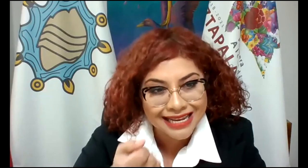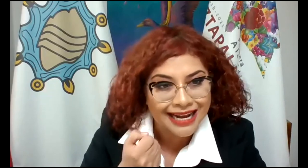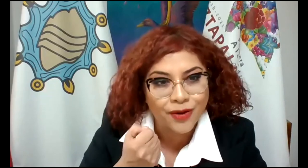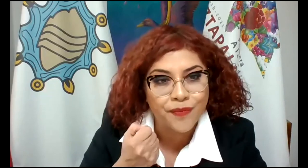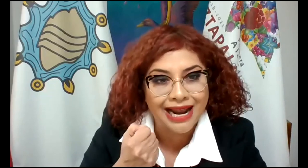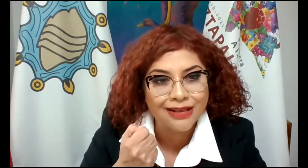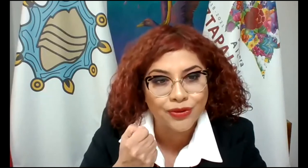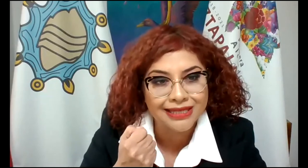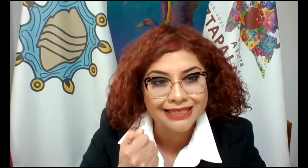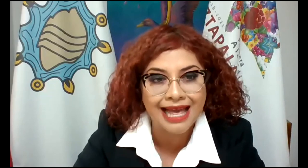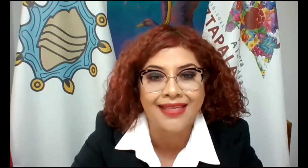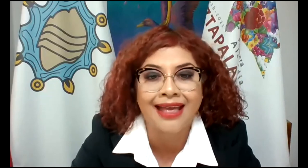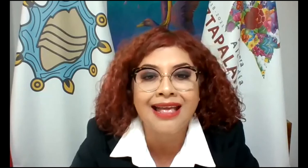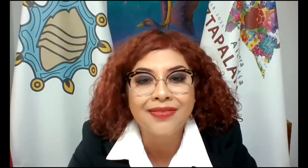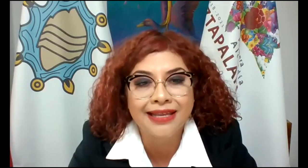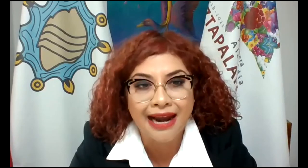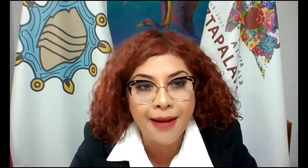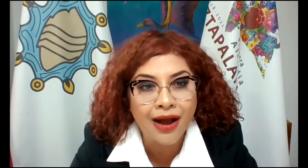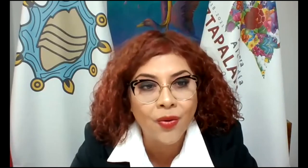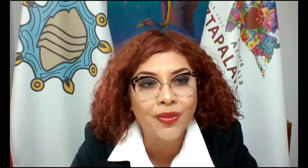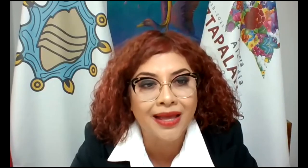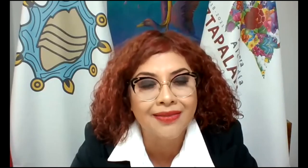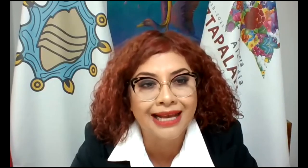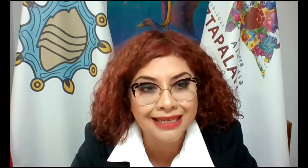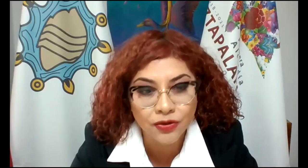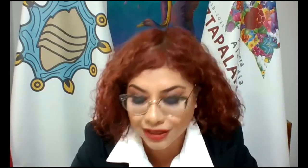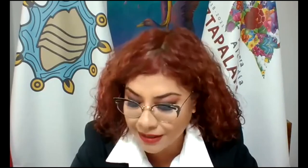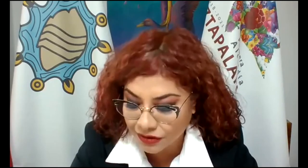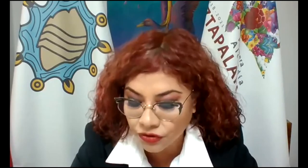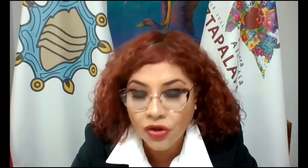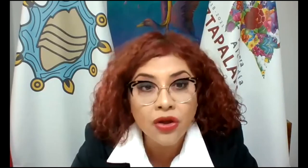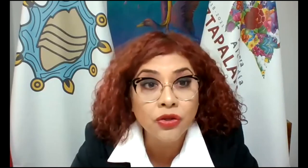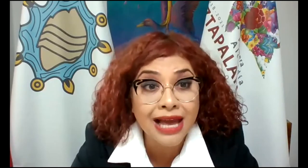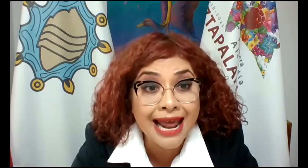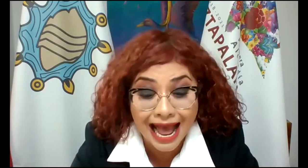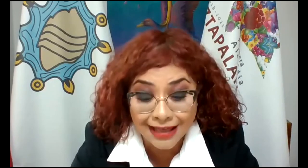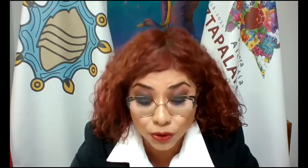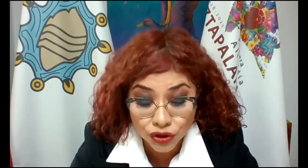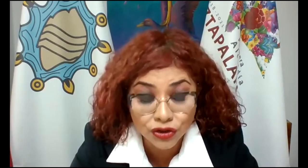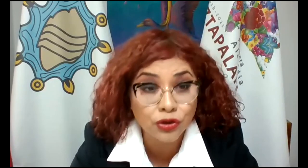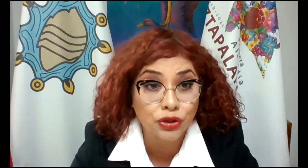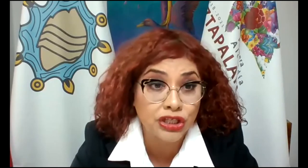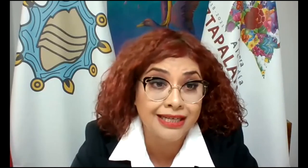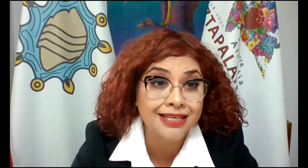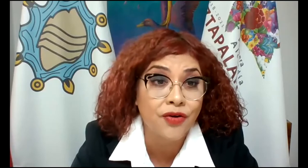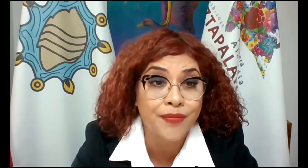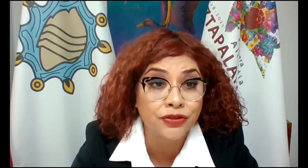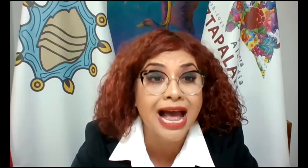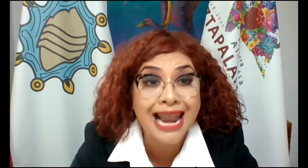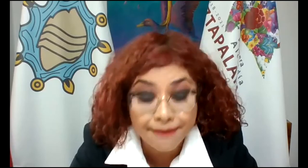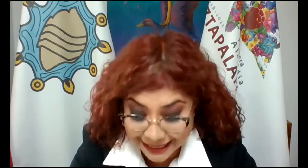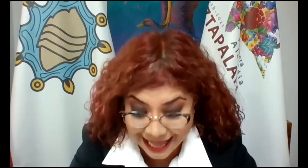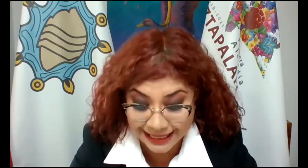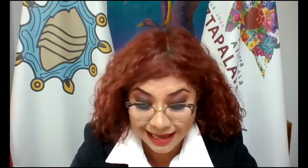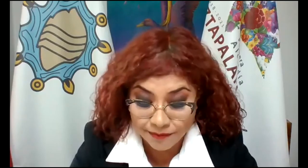la alcaldía recuperara su esencia de trabajo, de hacer los servicios, nos sale a 285 pesos,